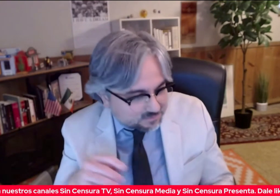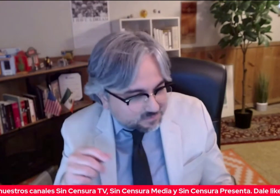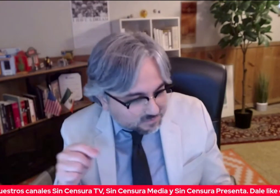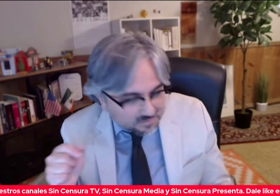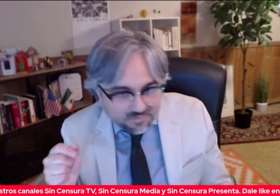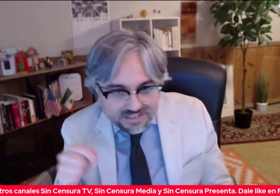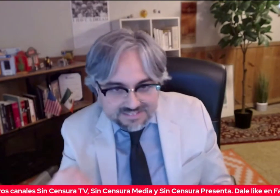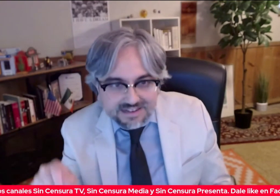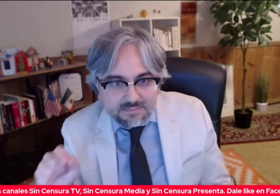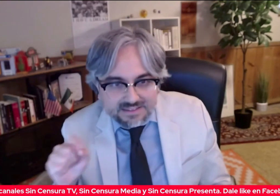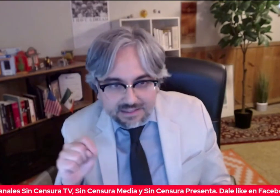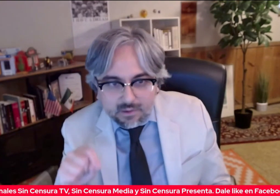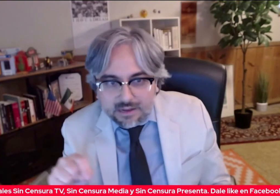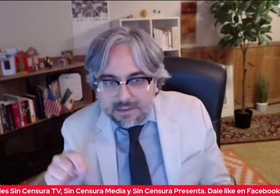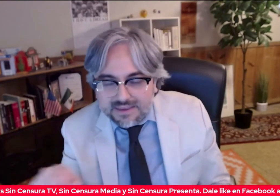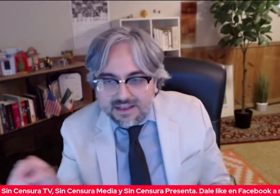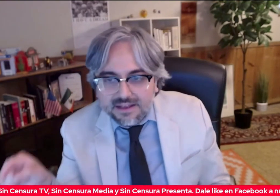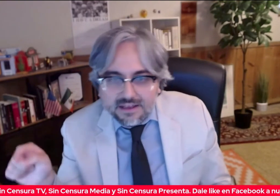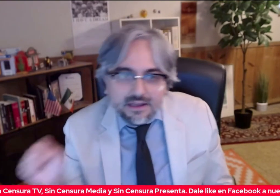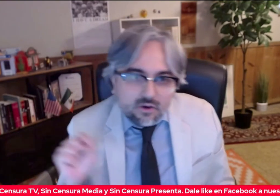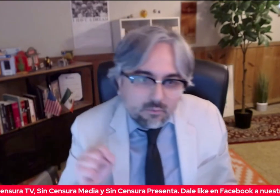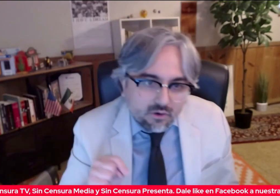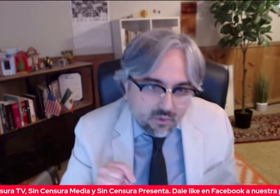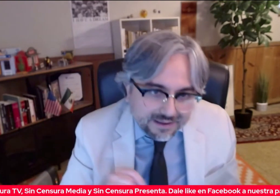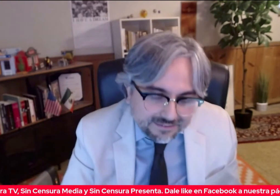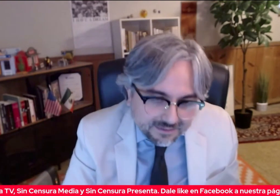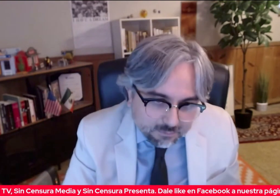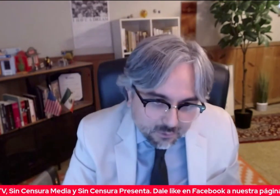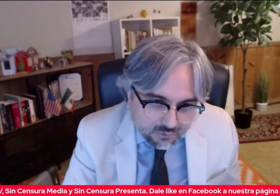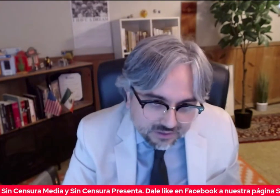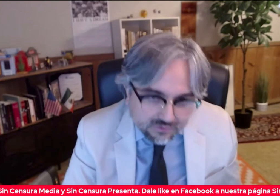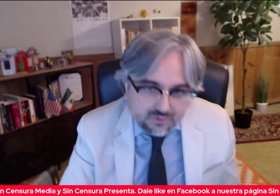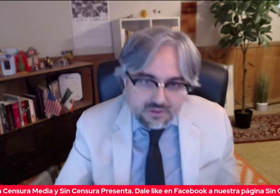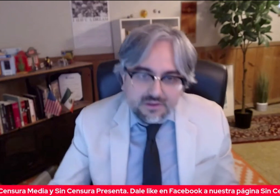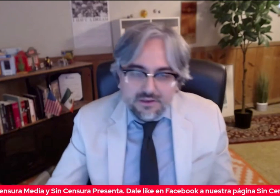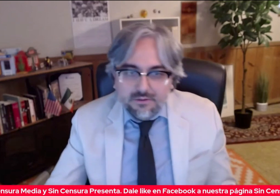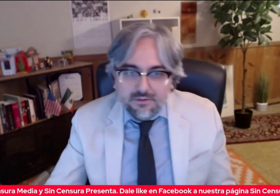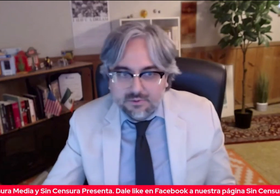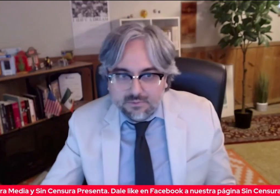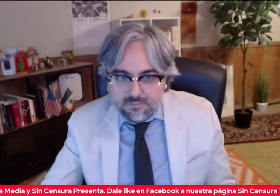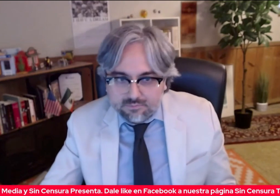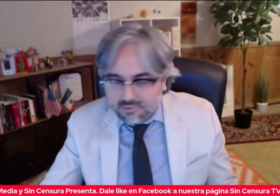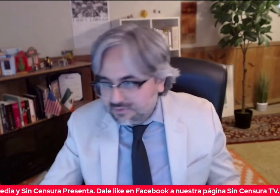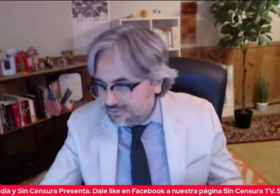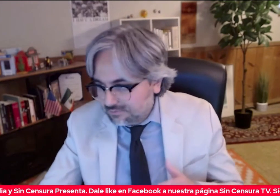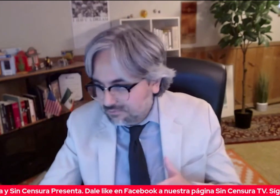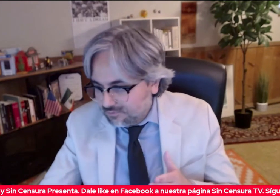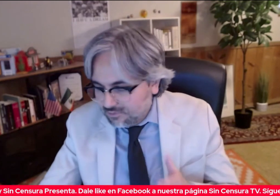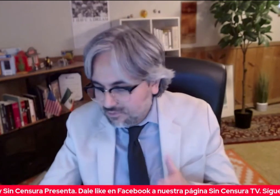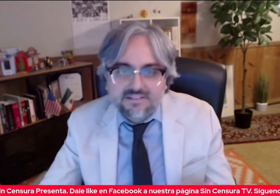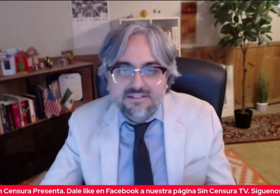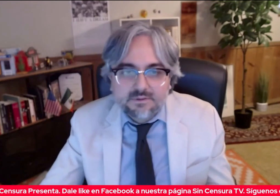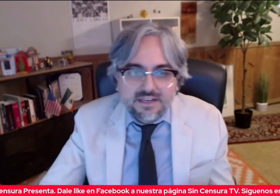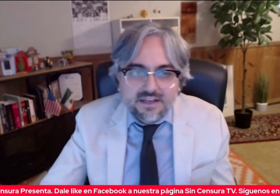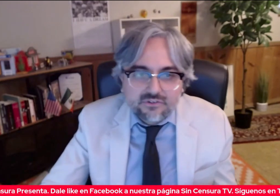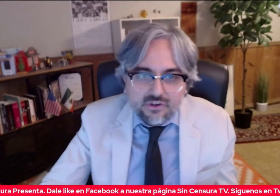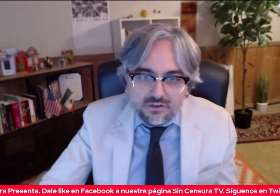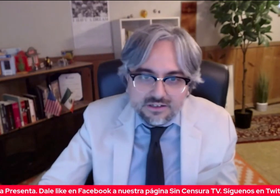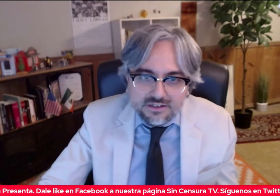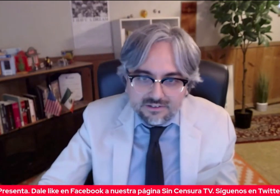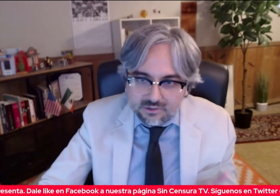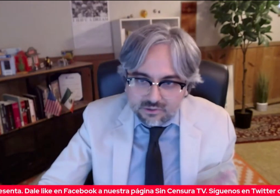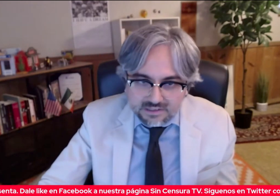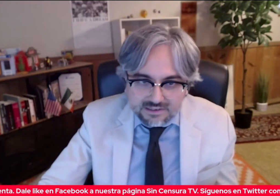Mola, quien se alimenta de guacamaya, como lo hace Proceso. Pero pues no se hace esa